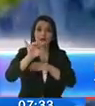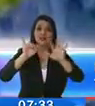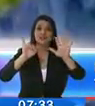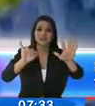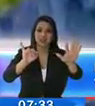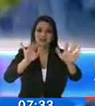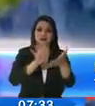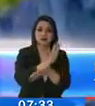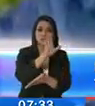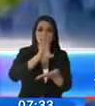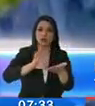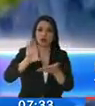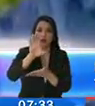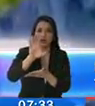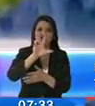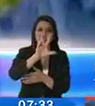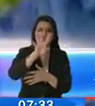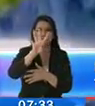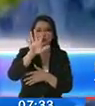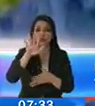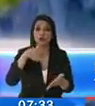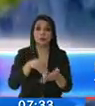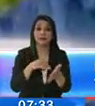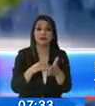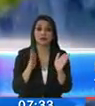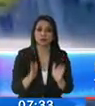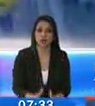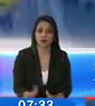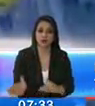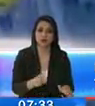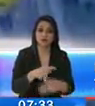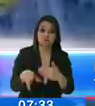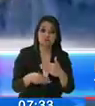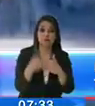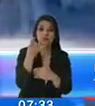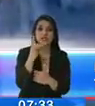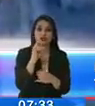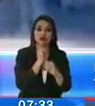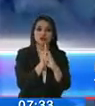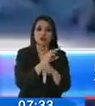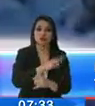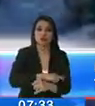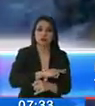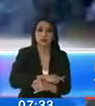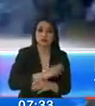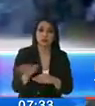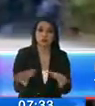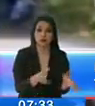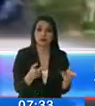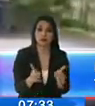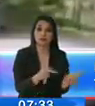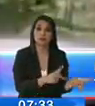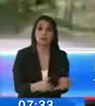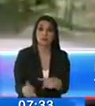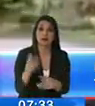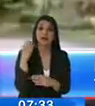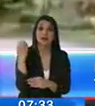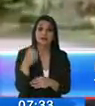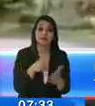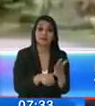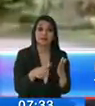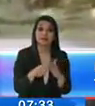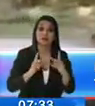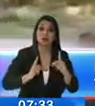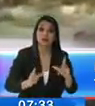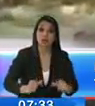355 mil estudiantes incluidas 18 instituciones municipales y también hicimos ya un plan de contingencia con el ministerio de salud